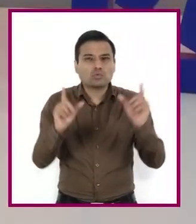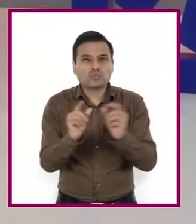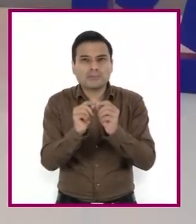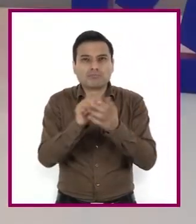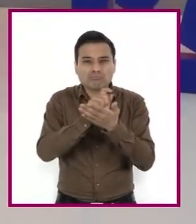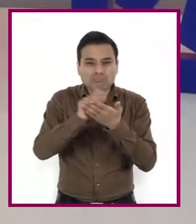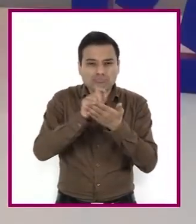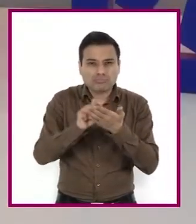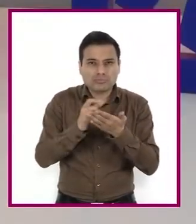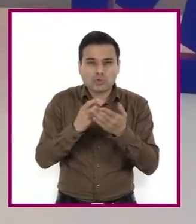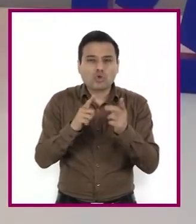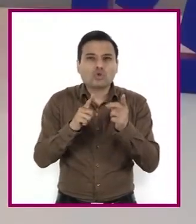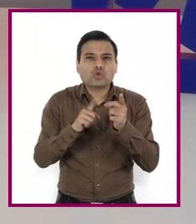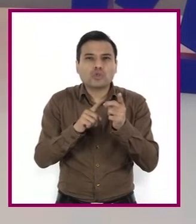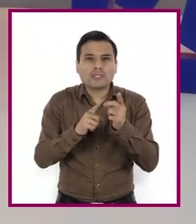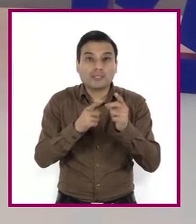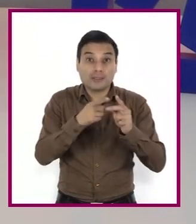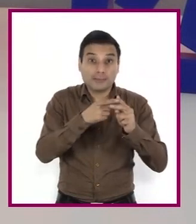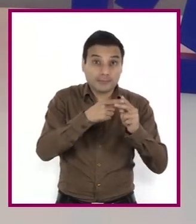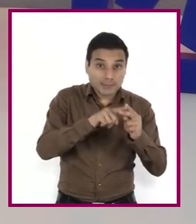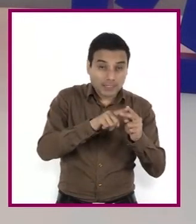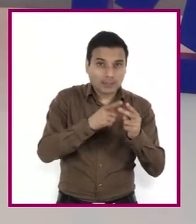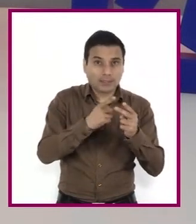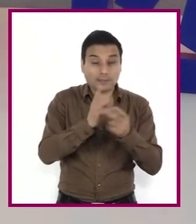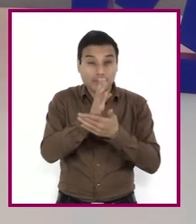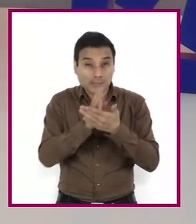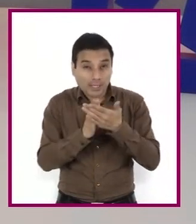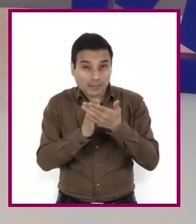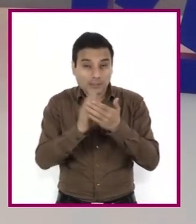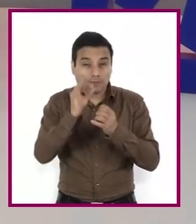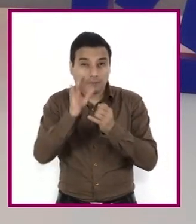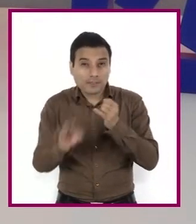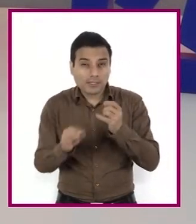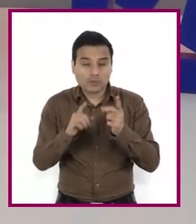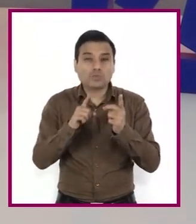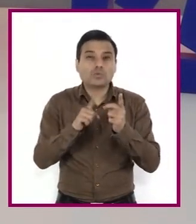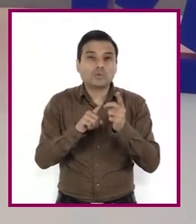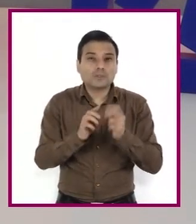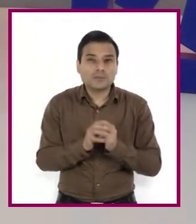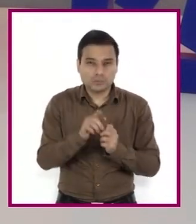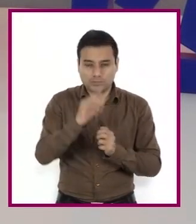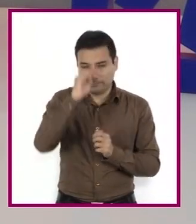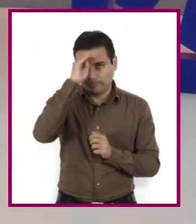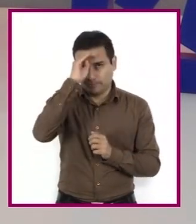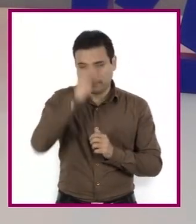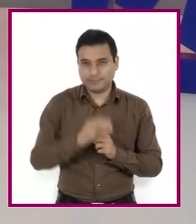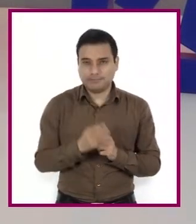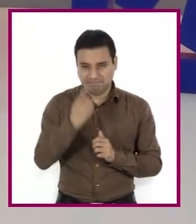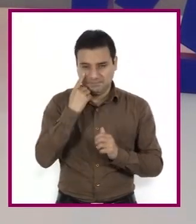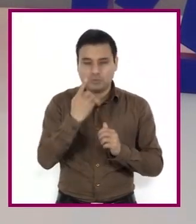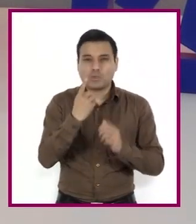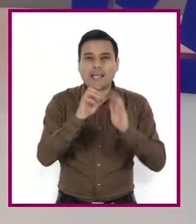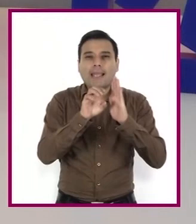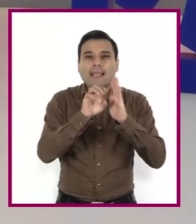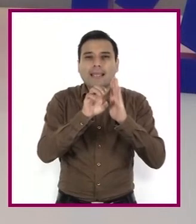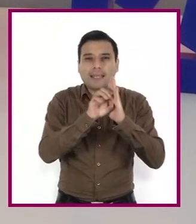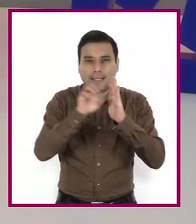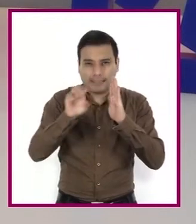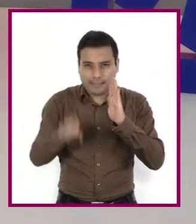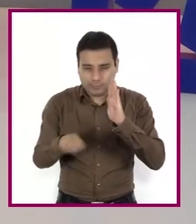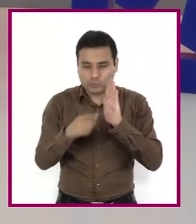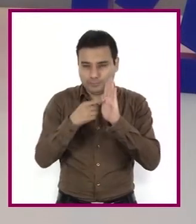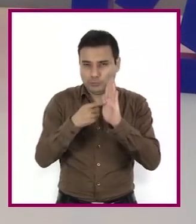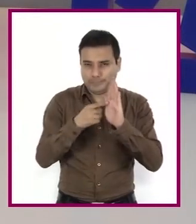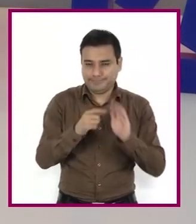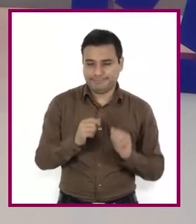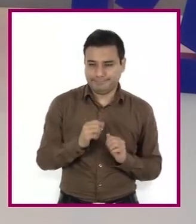inicio, en el desarrollo o al final. Para ello pueden servirse de este ejemplo que usamos para la